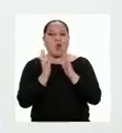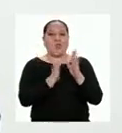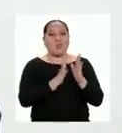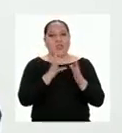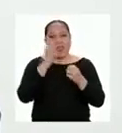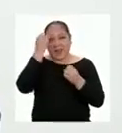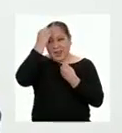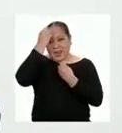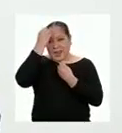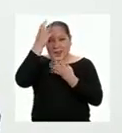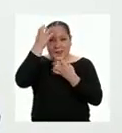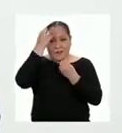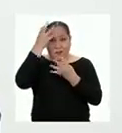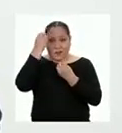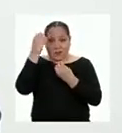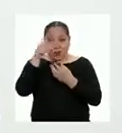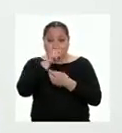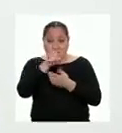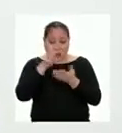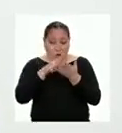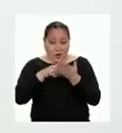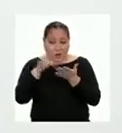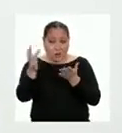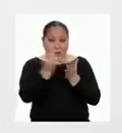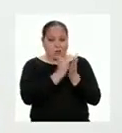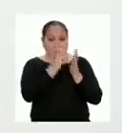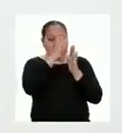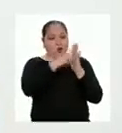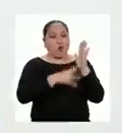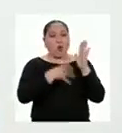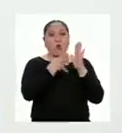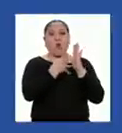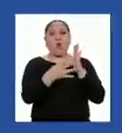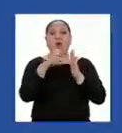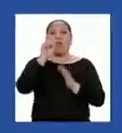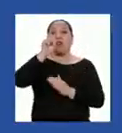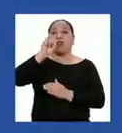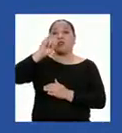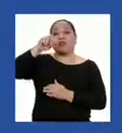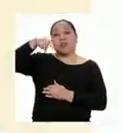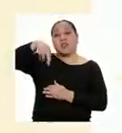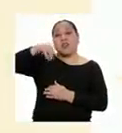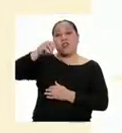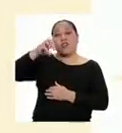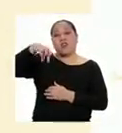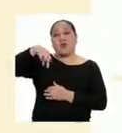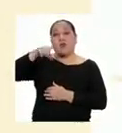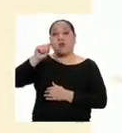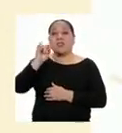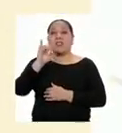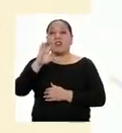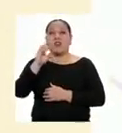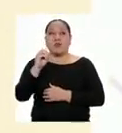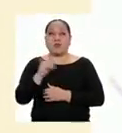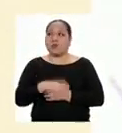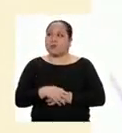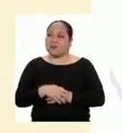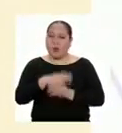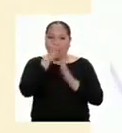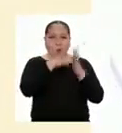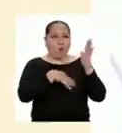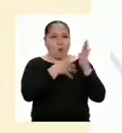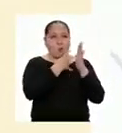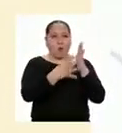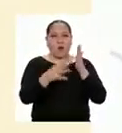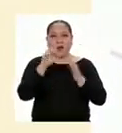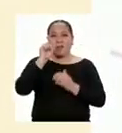que encuentras en los textos que lees. Un cuadro sinóptico. Un cuadro sinóptico nos ayuda a